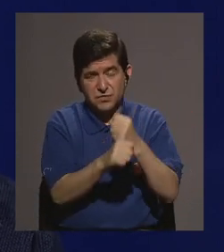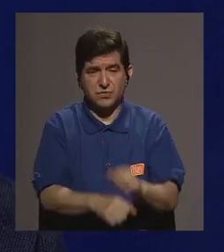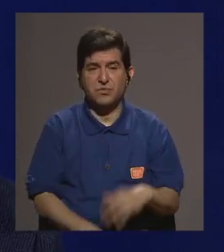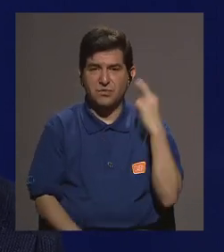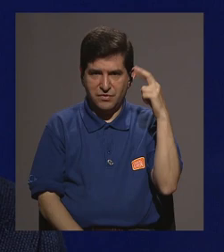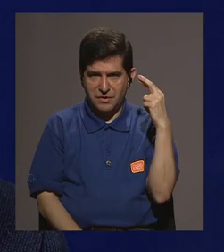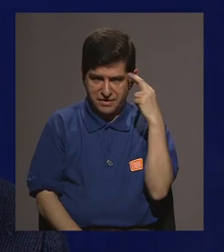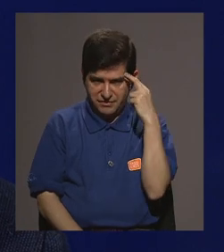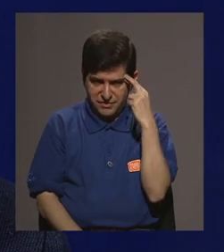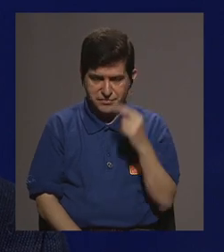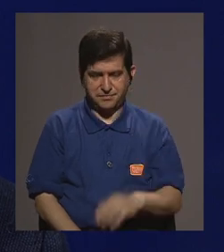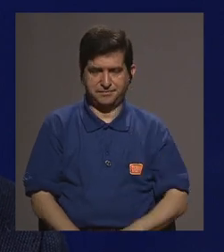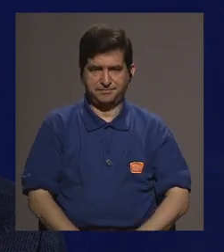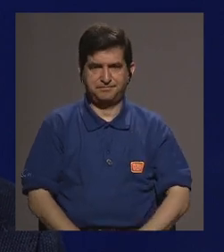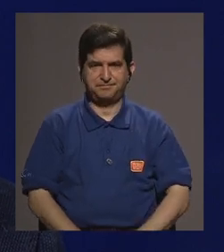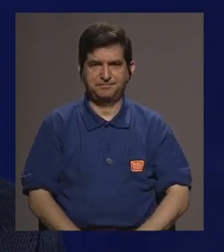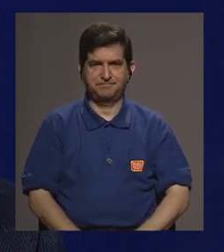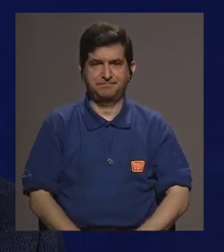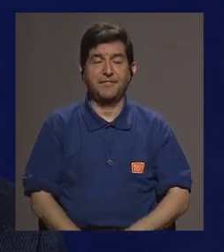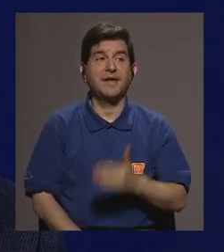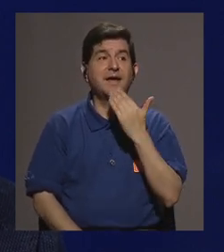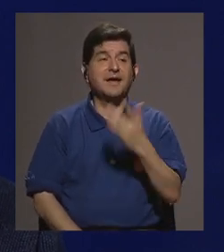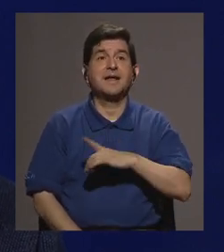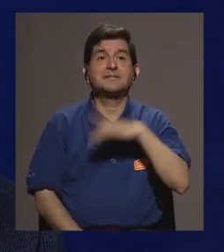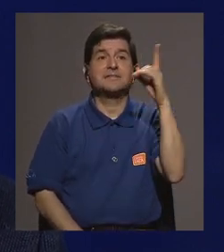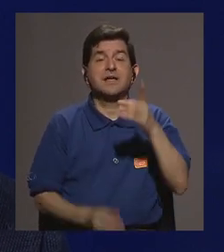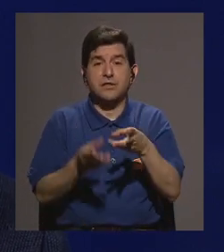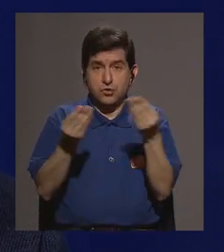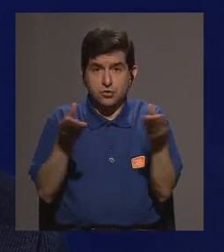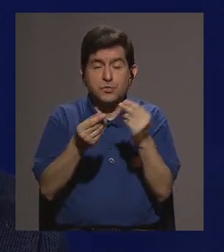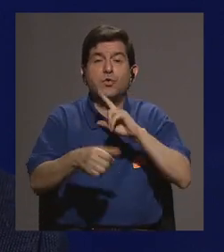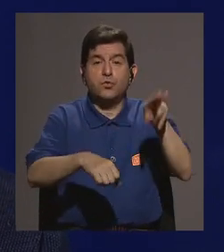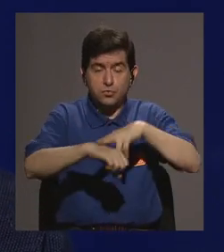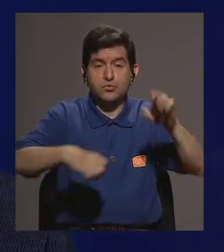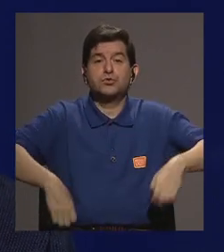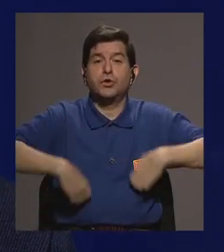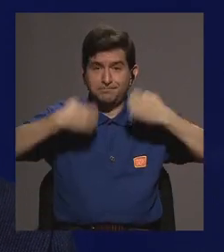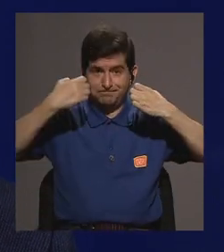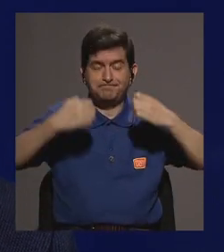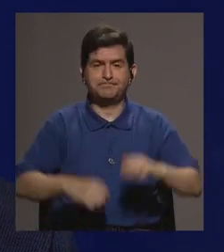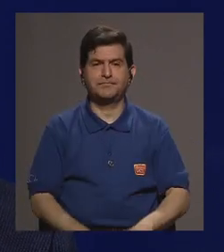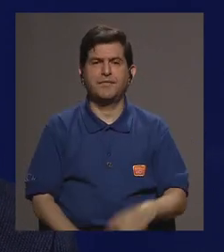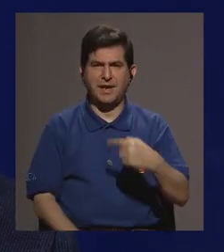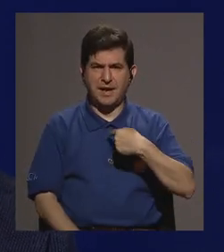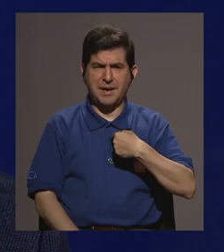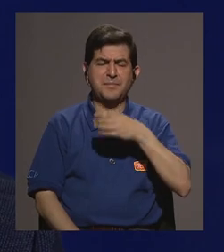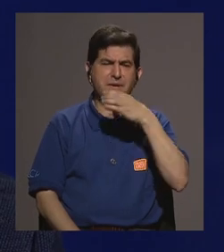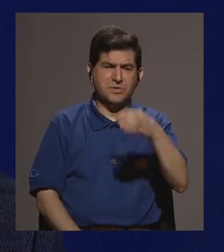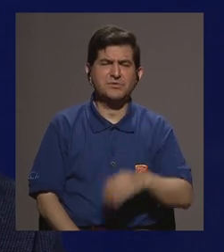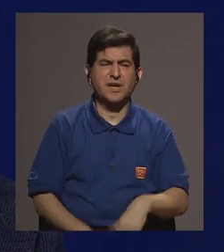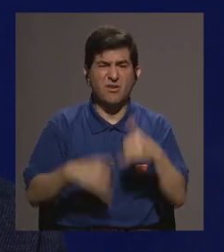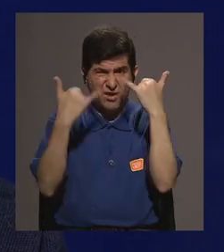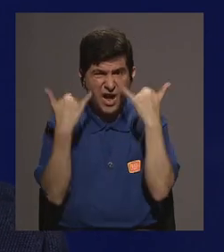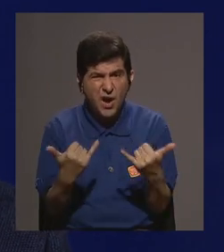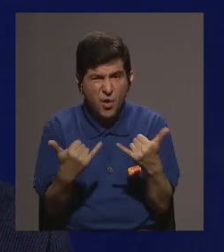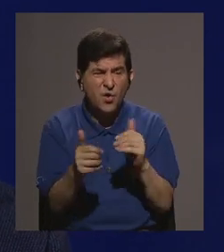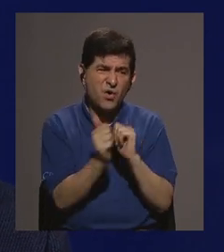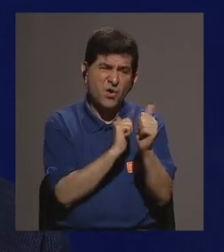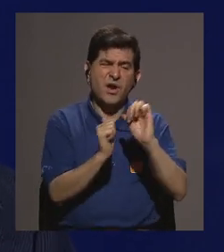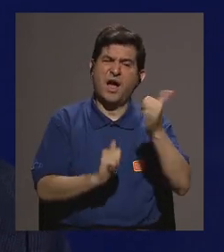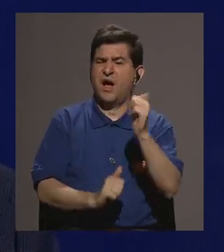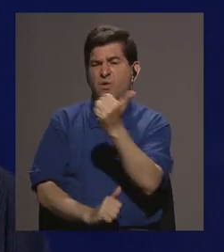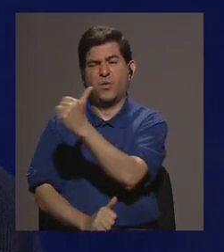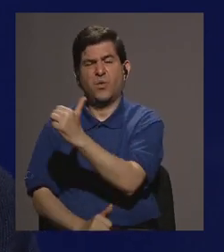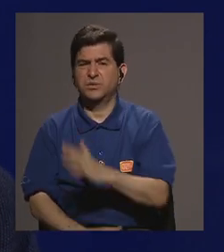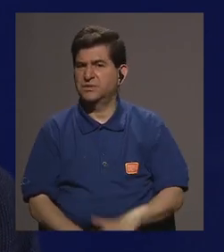por qué pasa esto porque crea se sabe hay producción nacional entonces lo que a mí me aconseje es si la tiras ahora